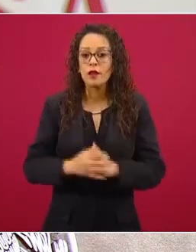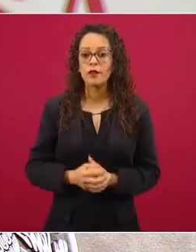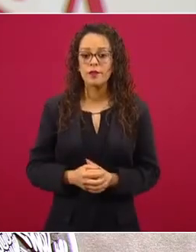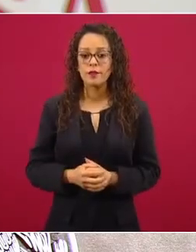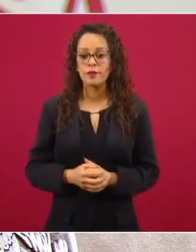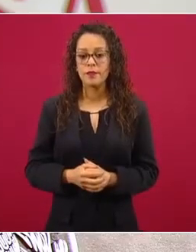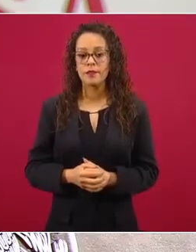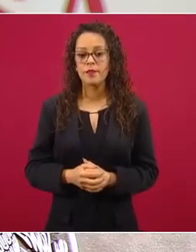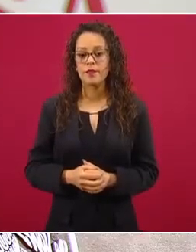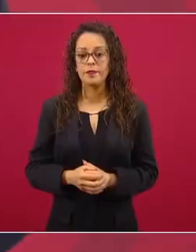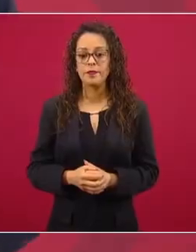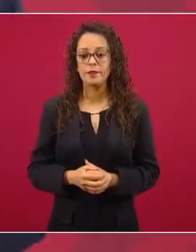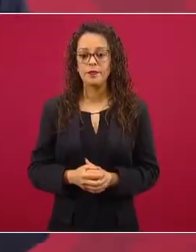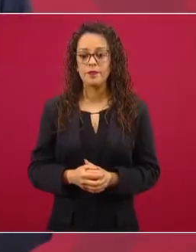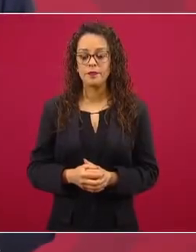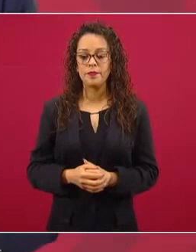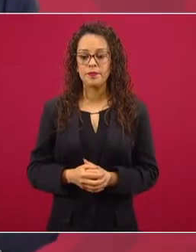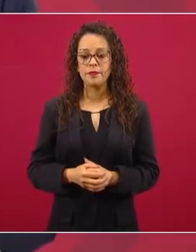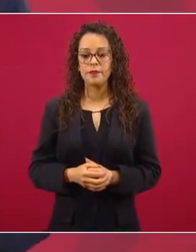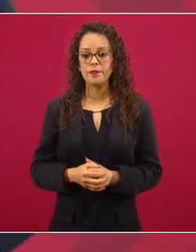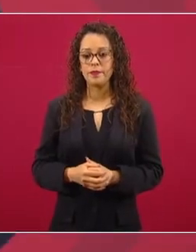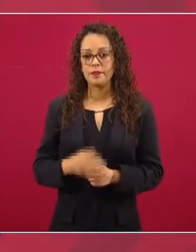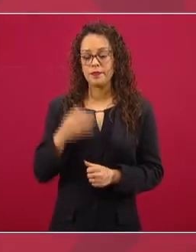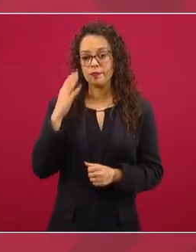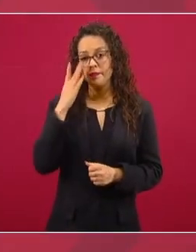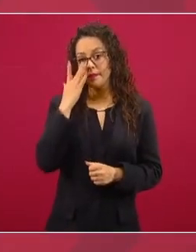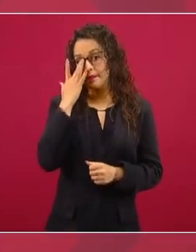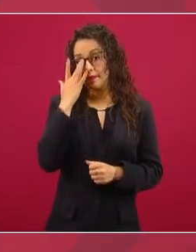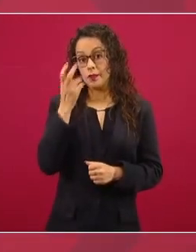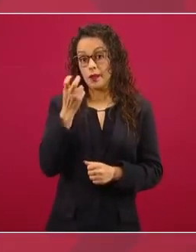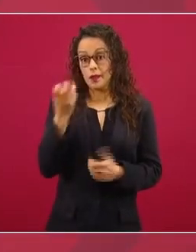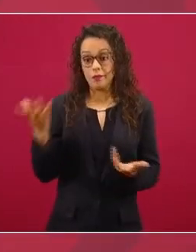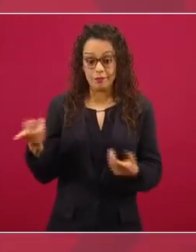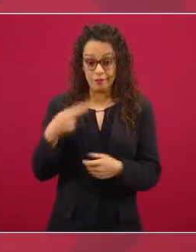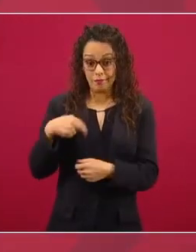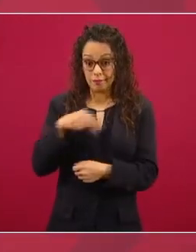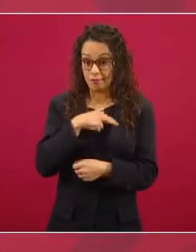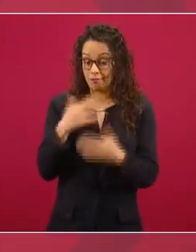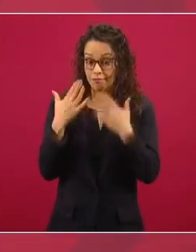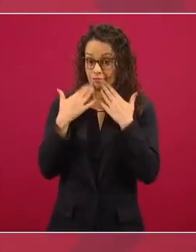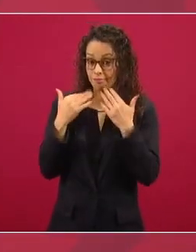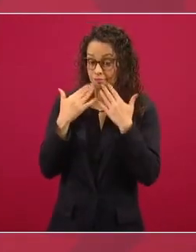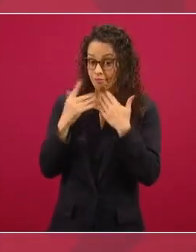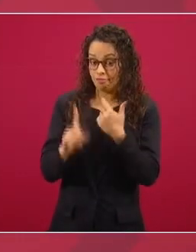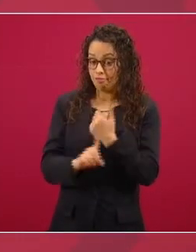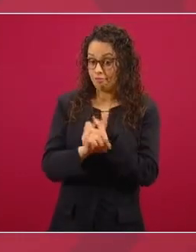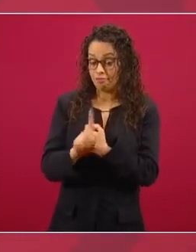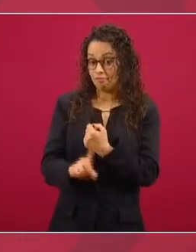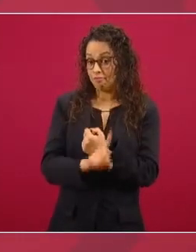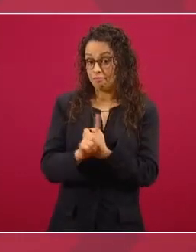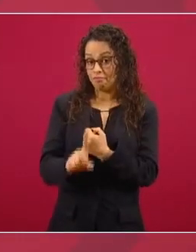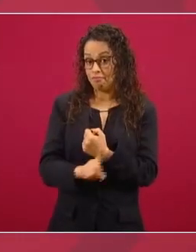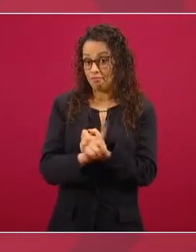Por eso no tenemos problemas con